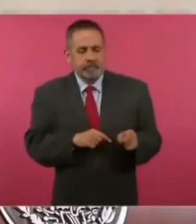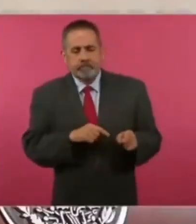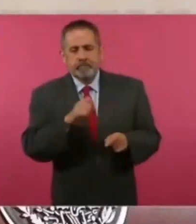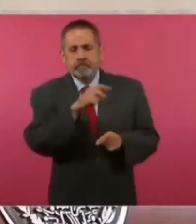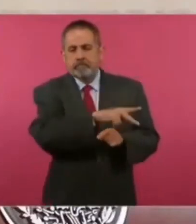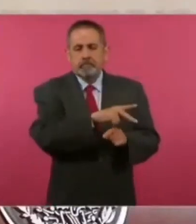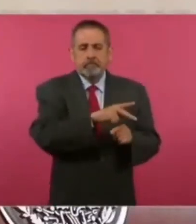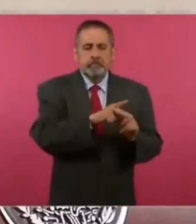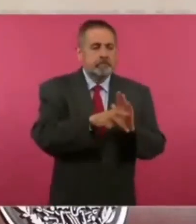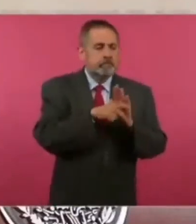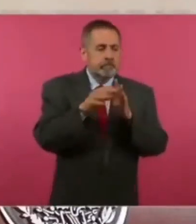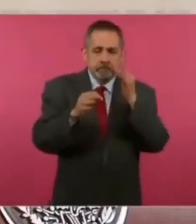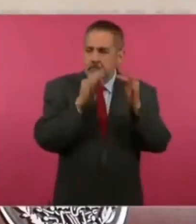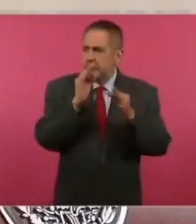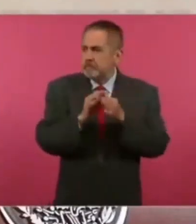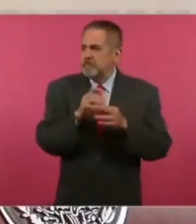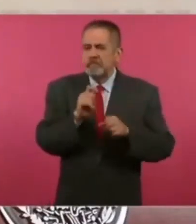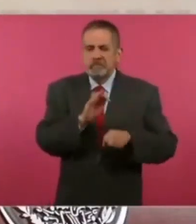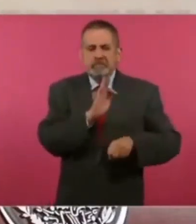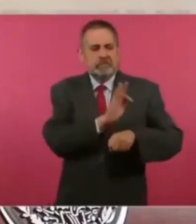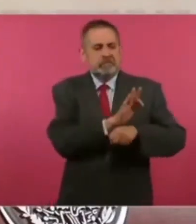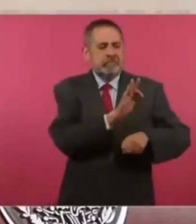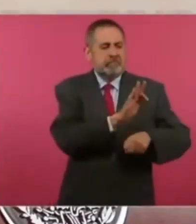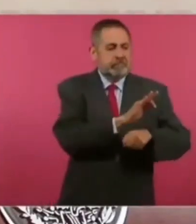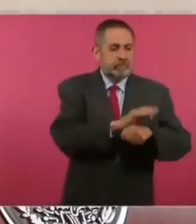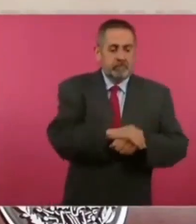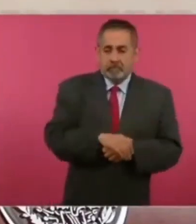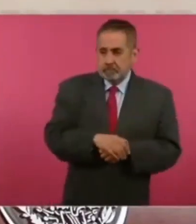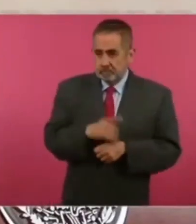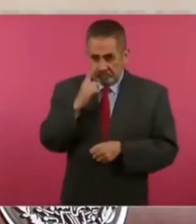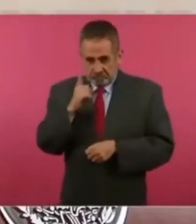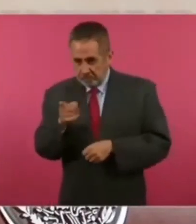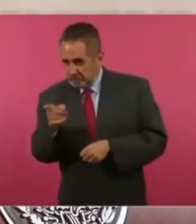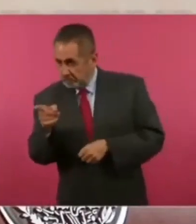de protección, como la macana,